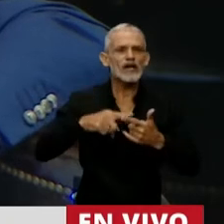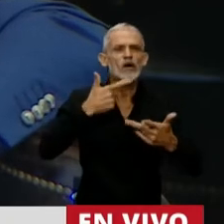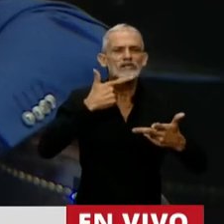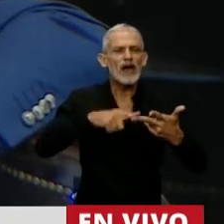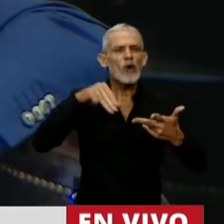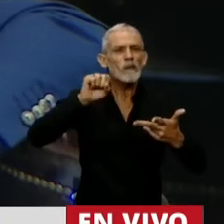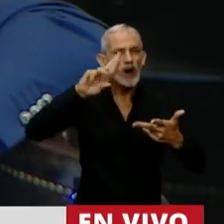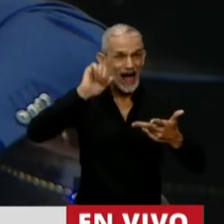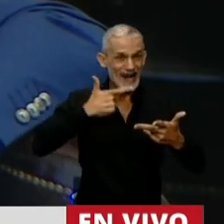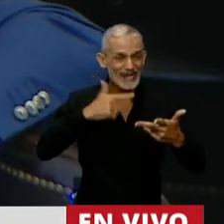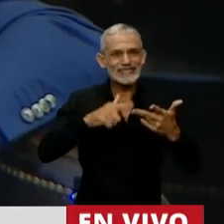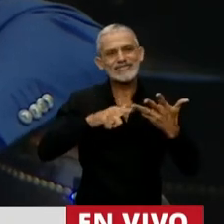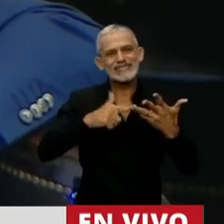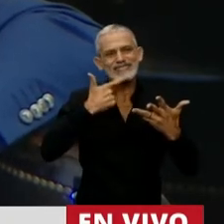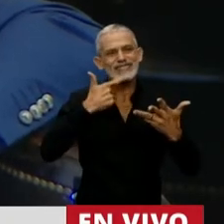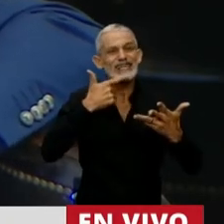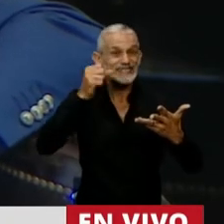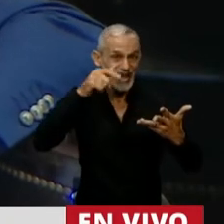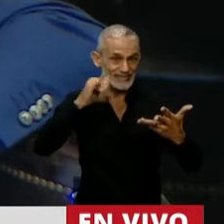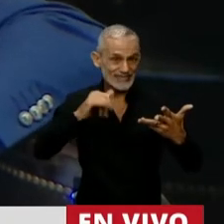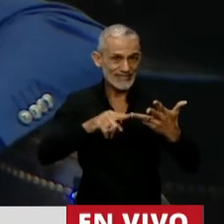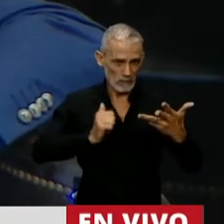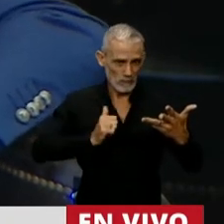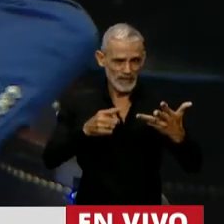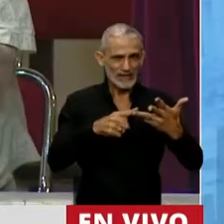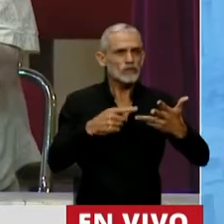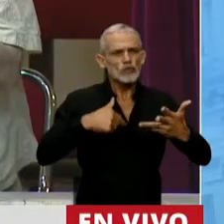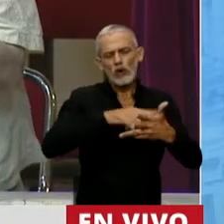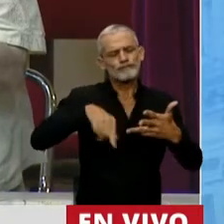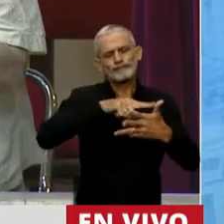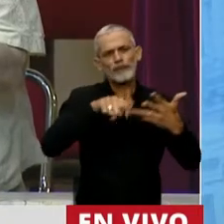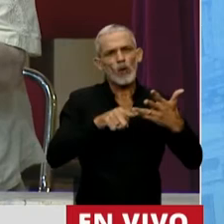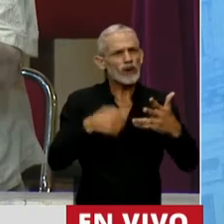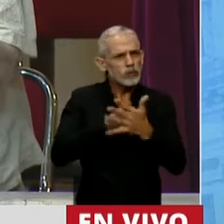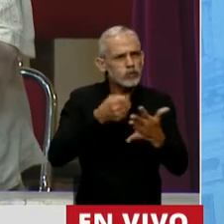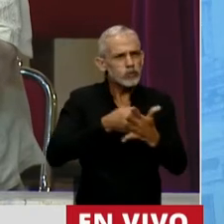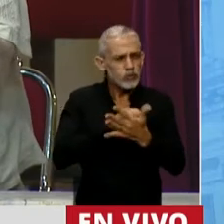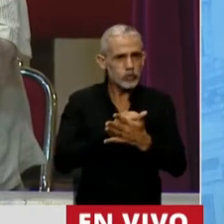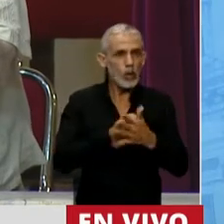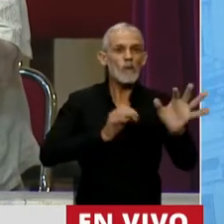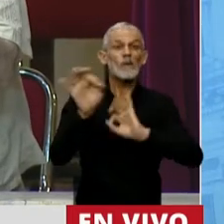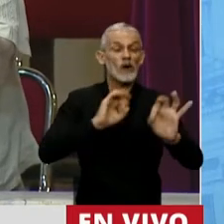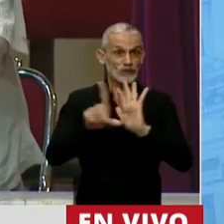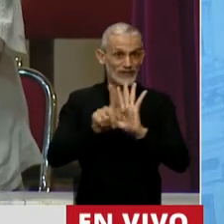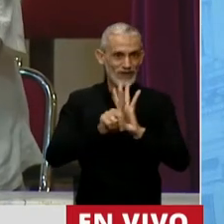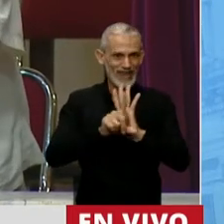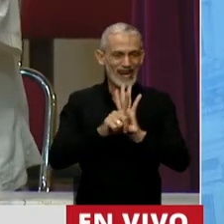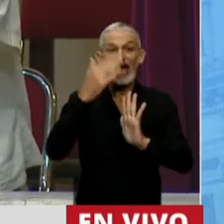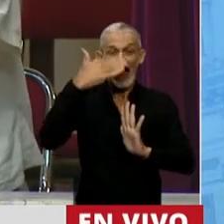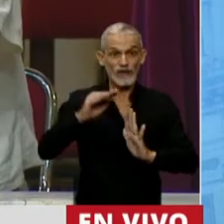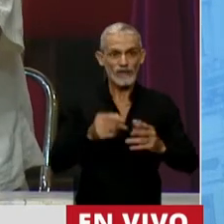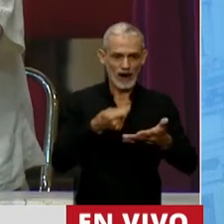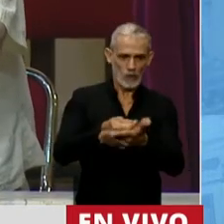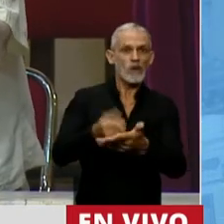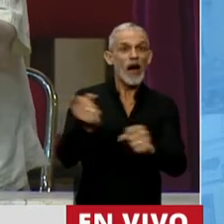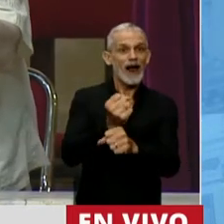gerardo morales al senador ernesto sanz militar un proyecto de ley que finalmente se transformó